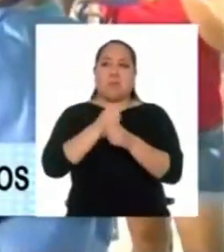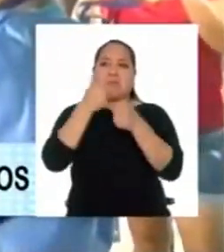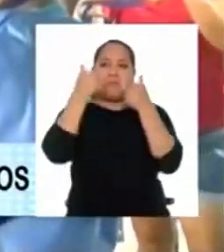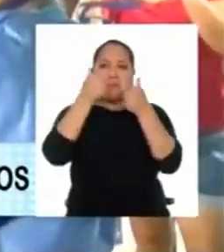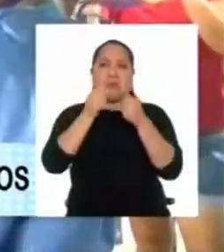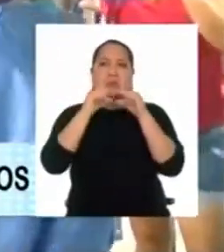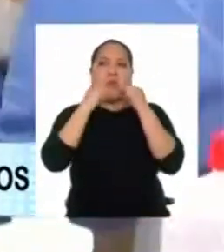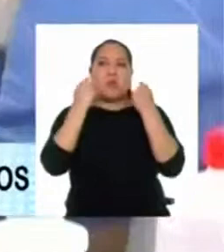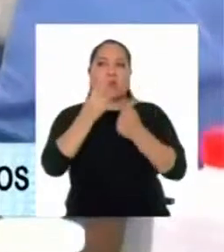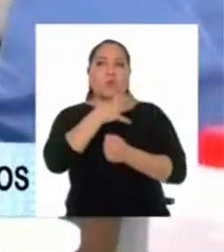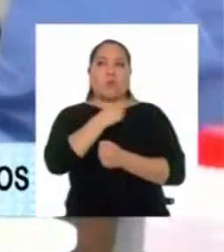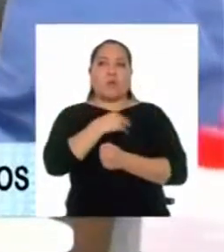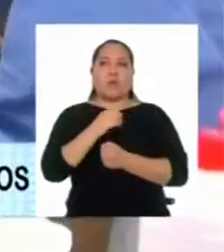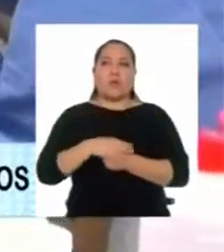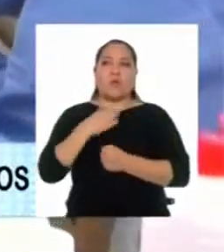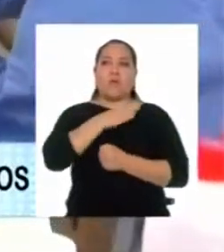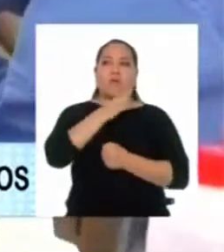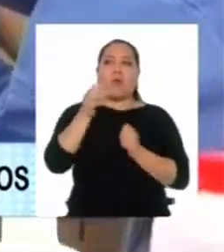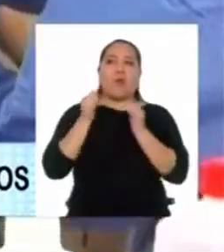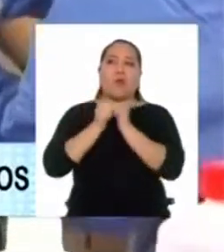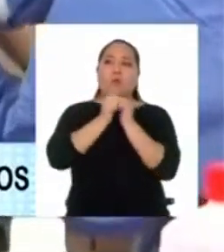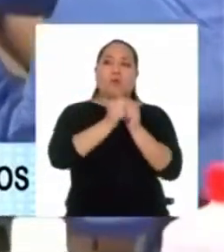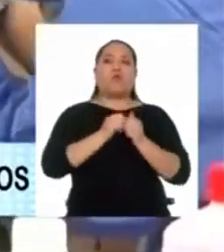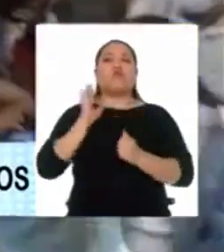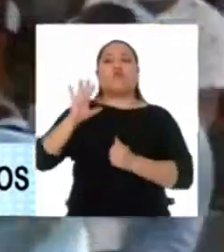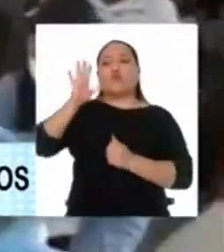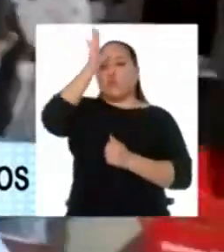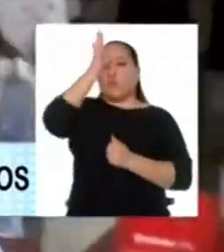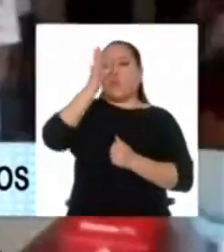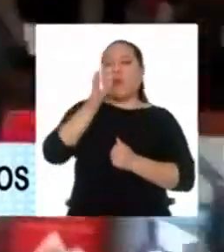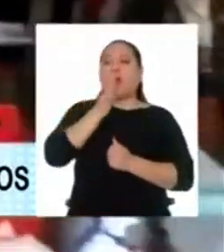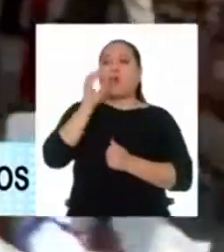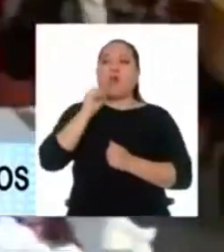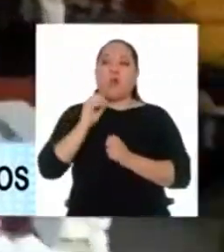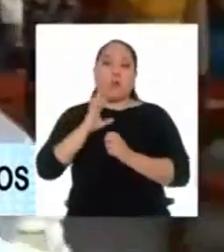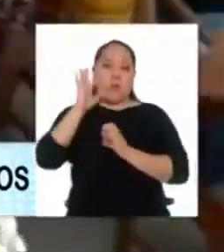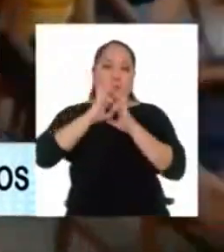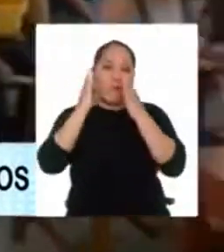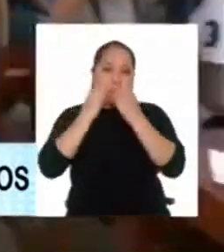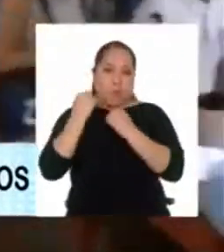de este grupo etario que acudió acompañado de un padre de familia o apoderado.